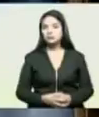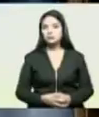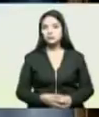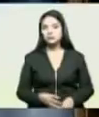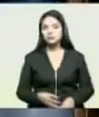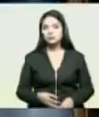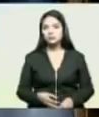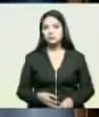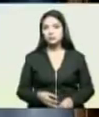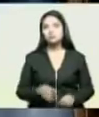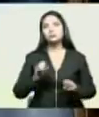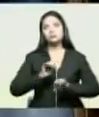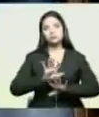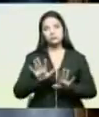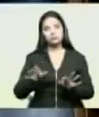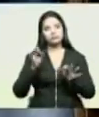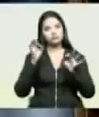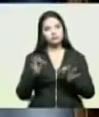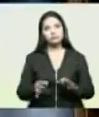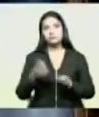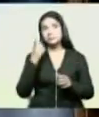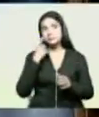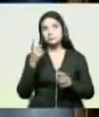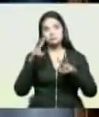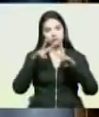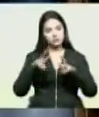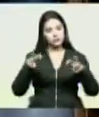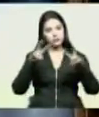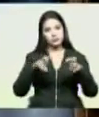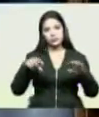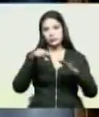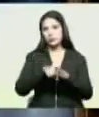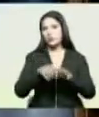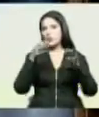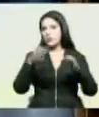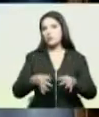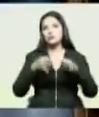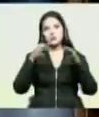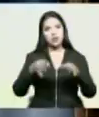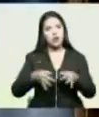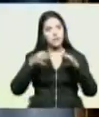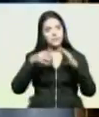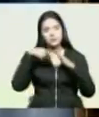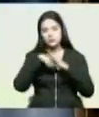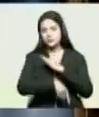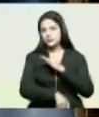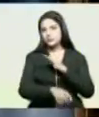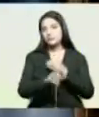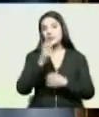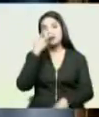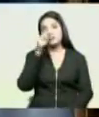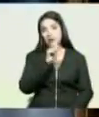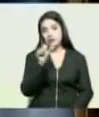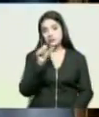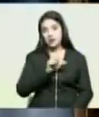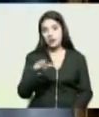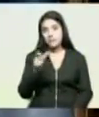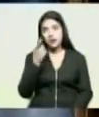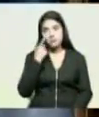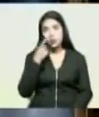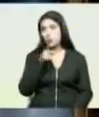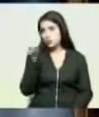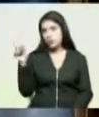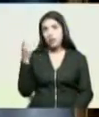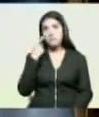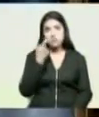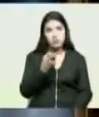esto obviamente vamos a hacerlo como siempre. Nuestras investigaciones en estas 3 semanas han sido vistas por ustedes con